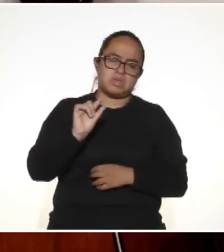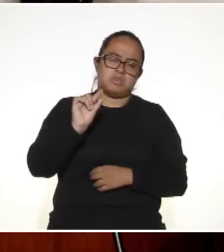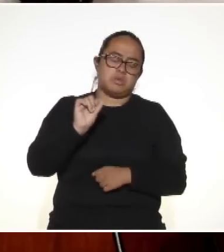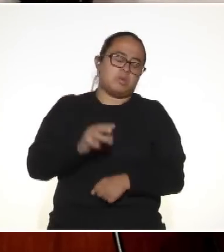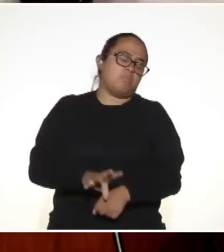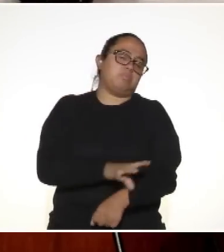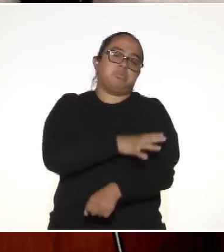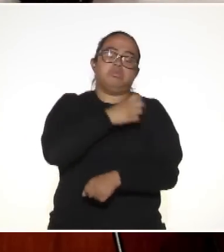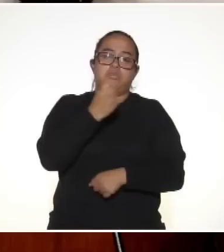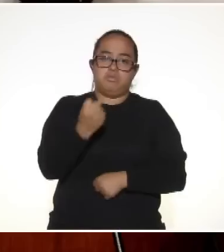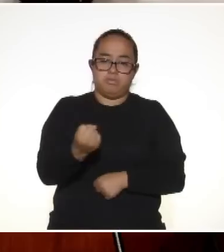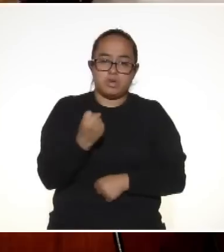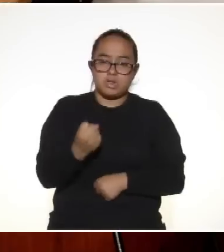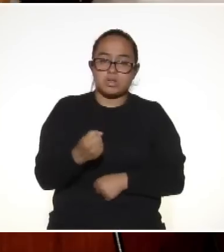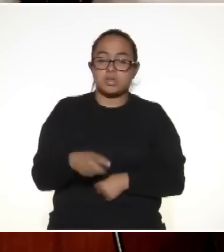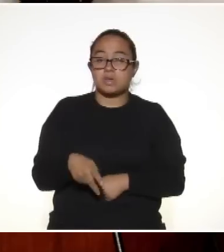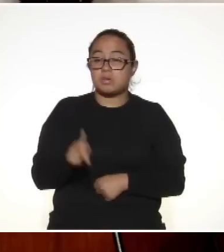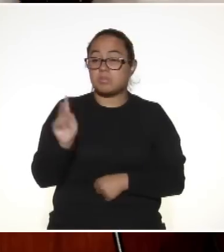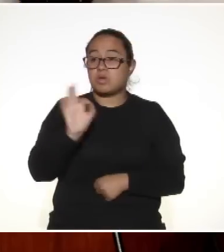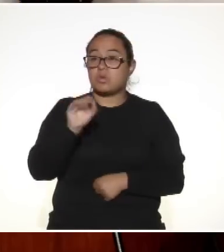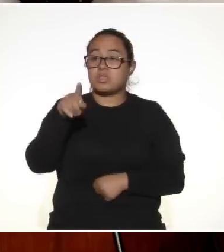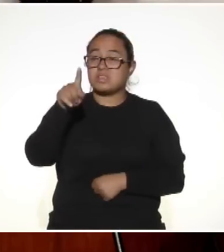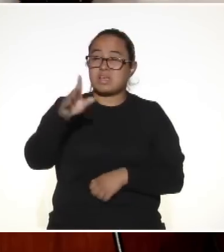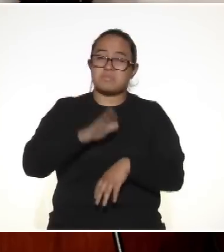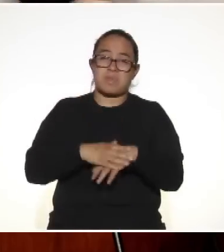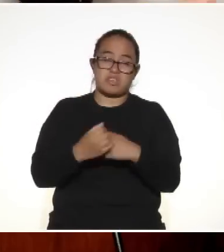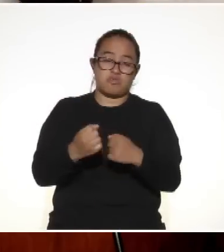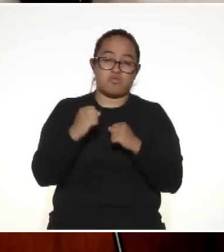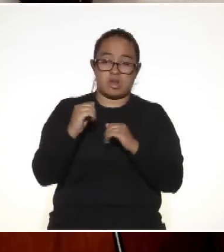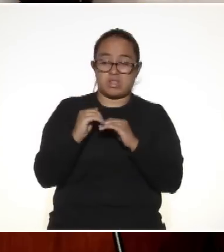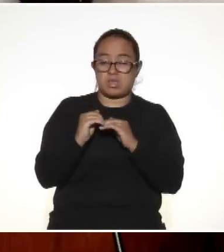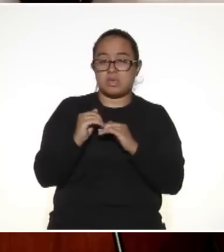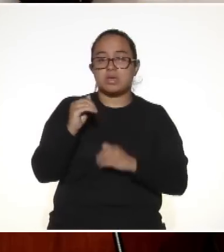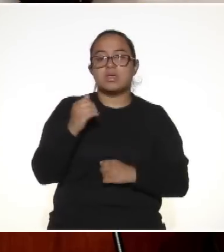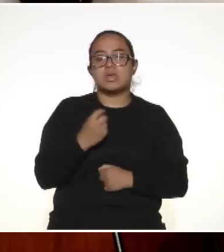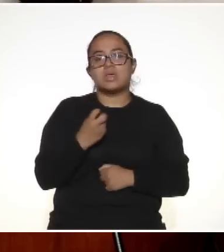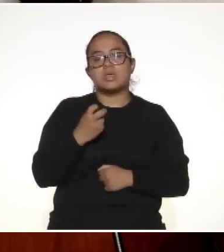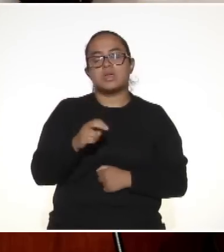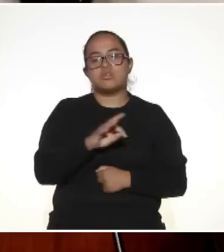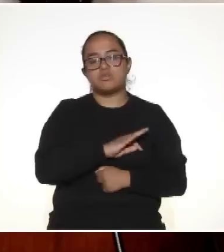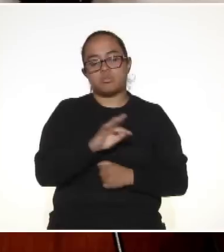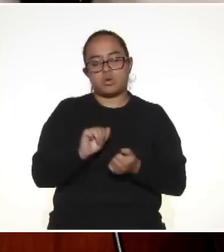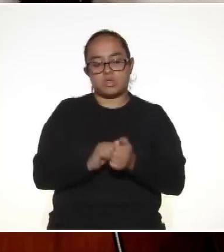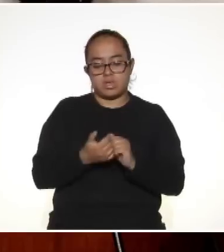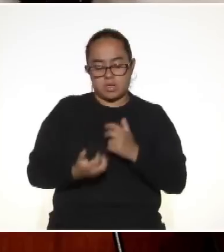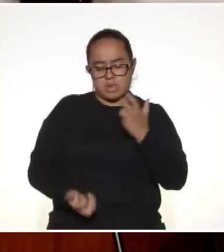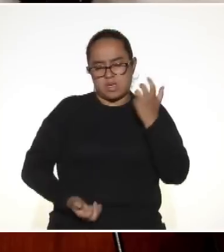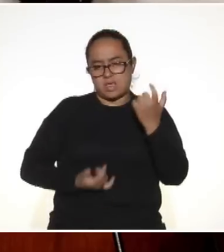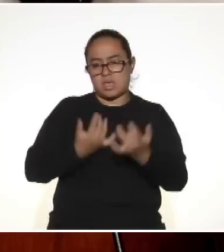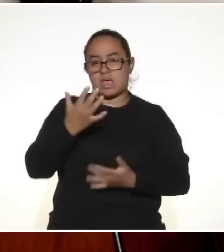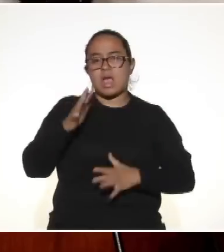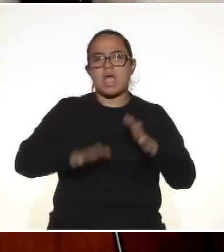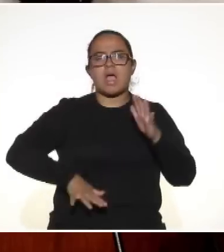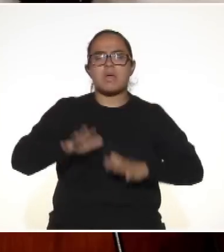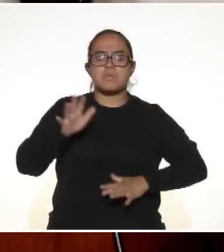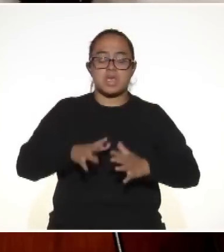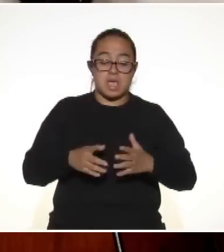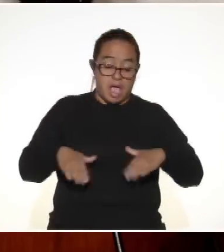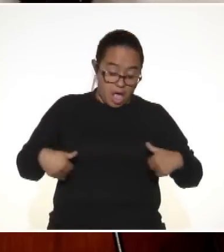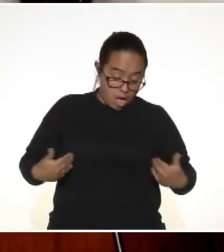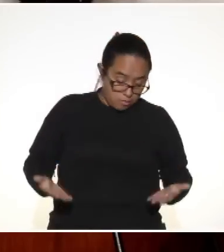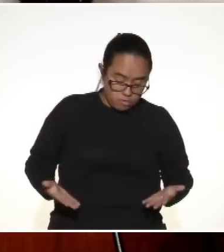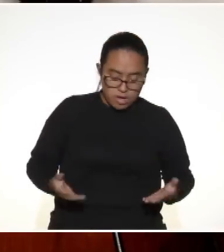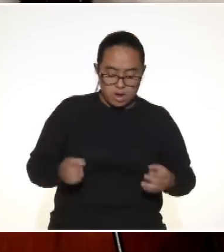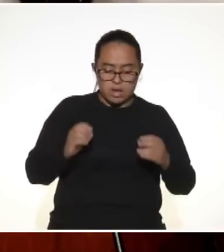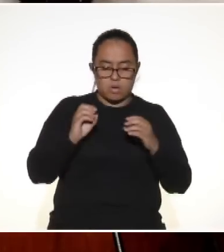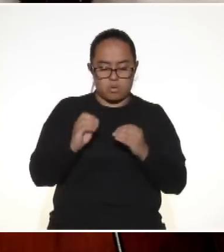fuerte, pero si tenemos alto voltaje, esto genera, como bien decía la doctora, quemaduras que a veces solo se ven en las manos. Por